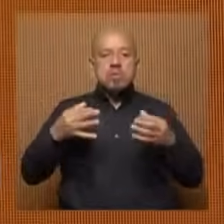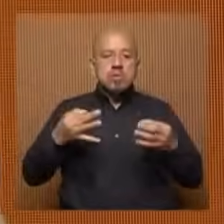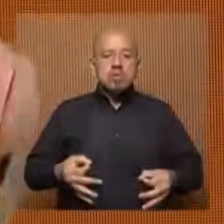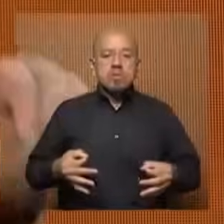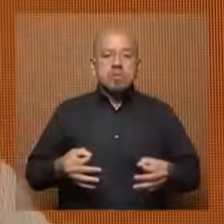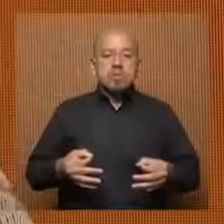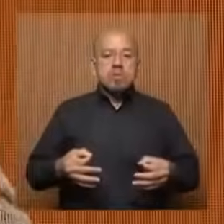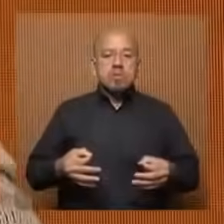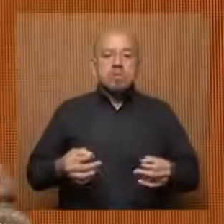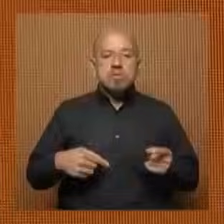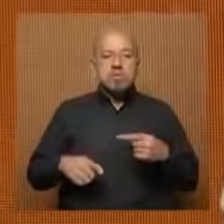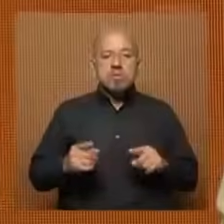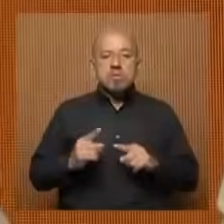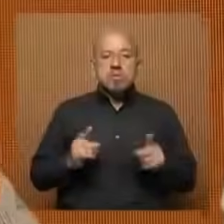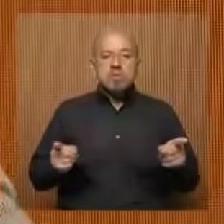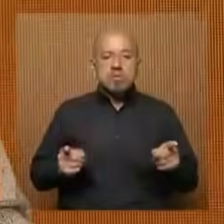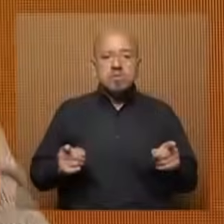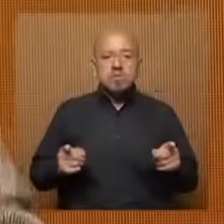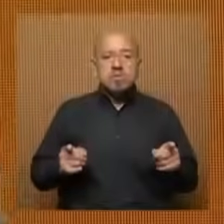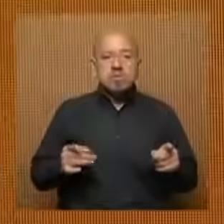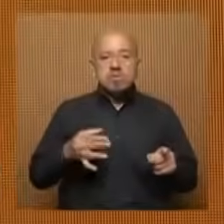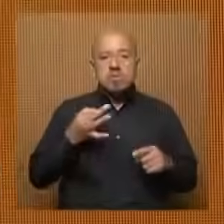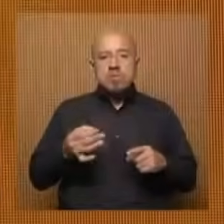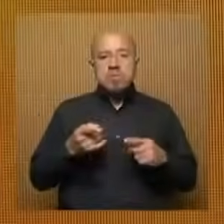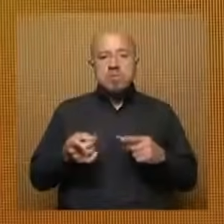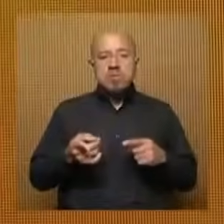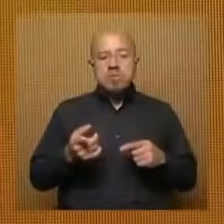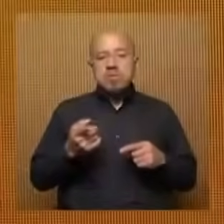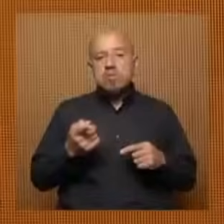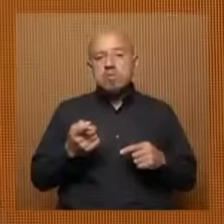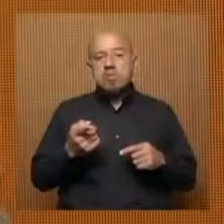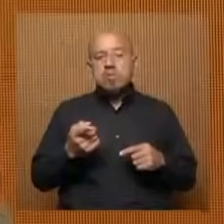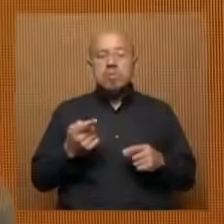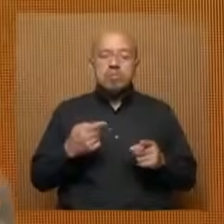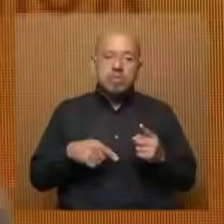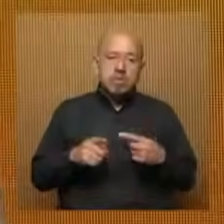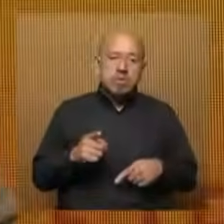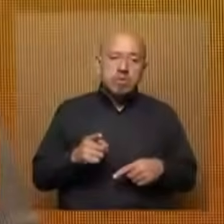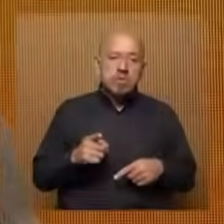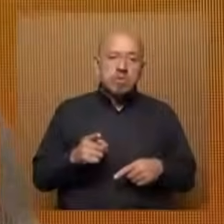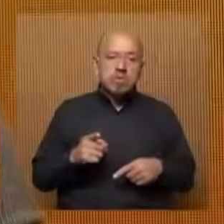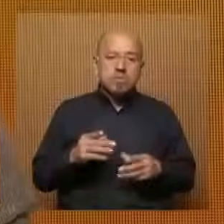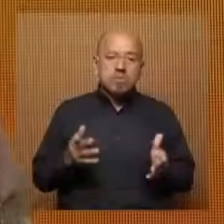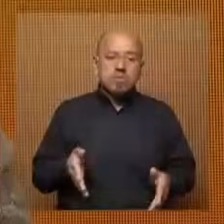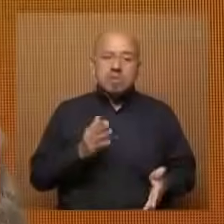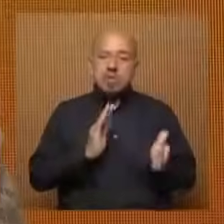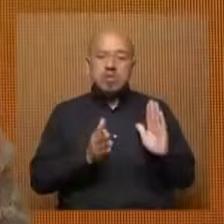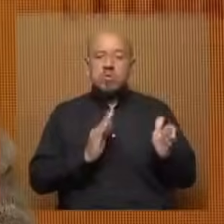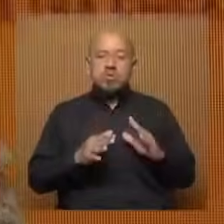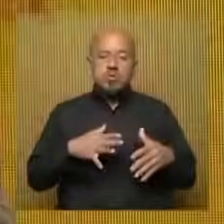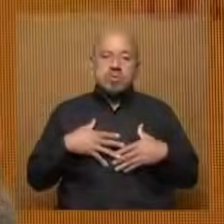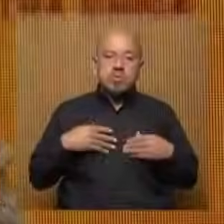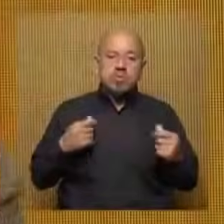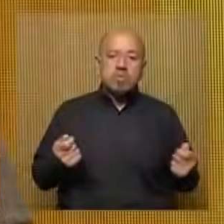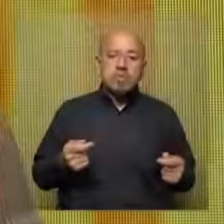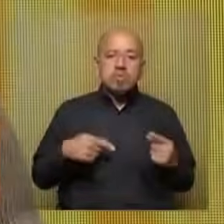cagan a palo, no las, y le dan arroz blanco, ¿no? Pero las torturan emocionalmente